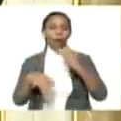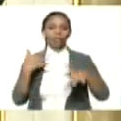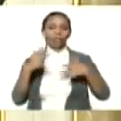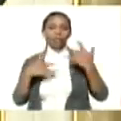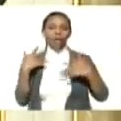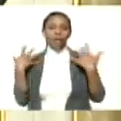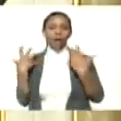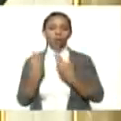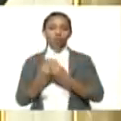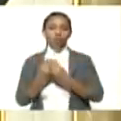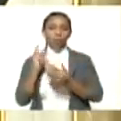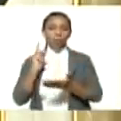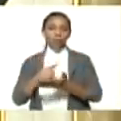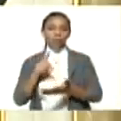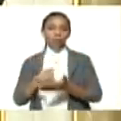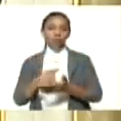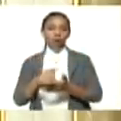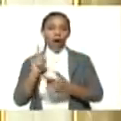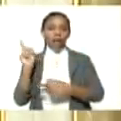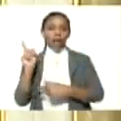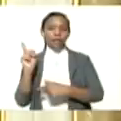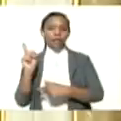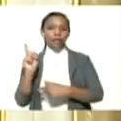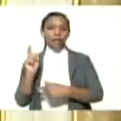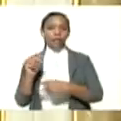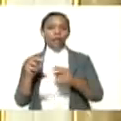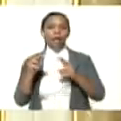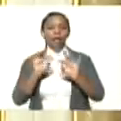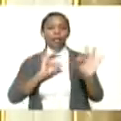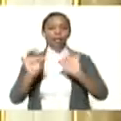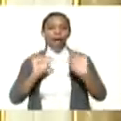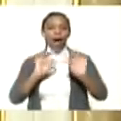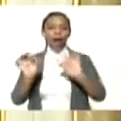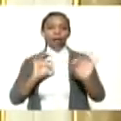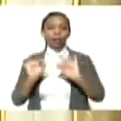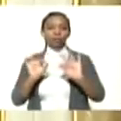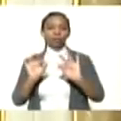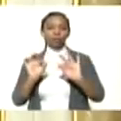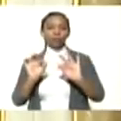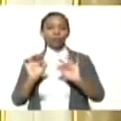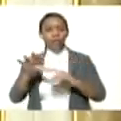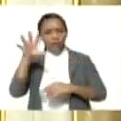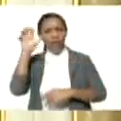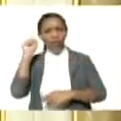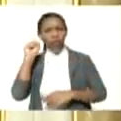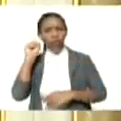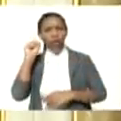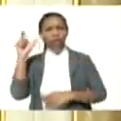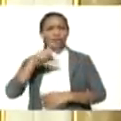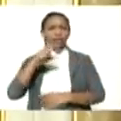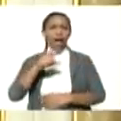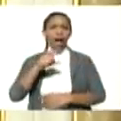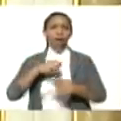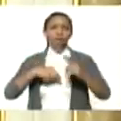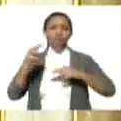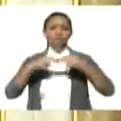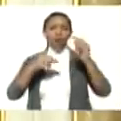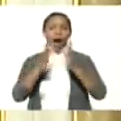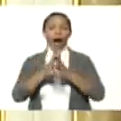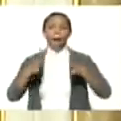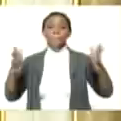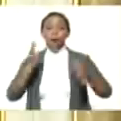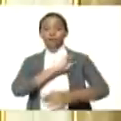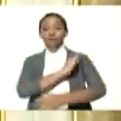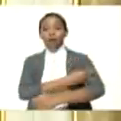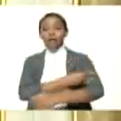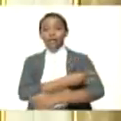tuvimos juntos en el Teresa Carreño. Siempre entendió la necesidad de construir una amplia fuerza,